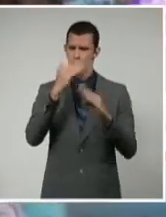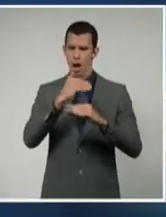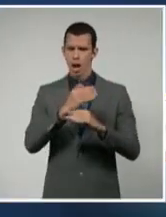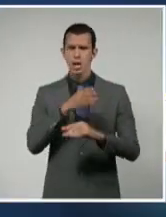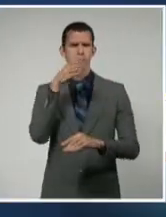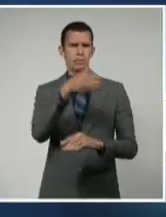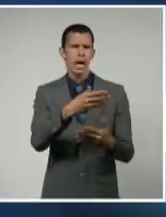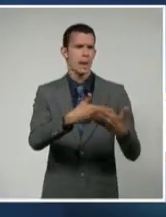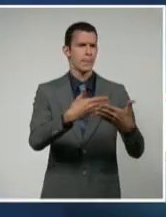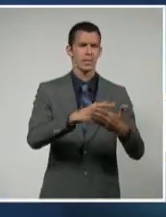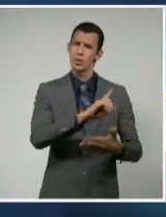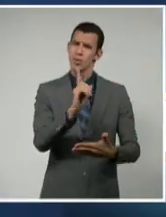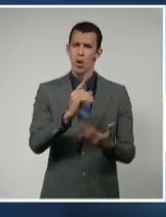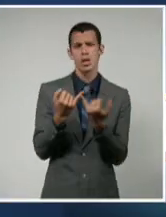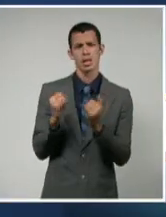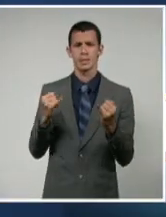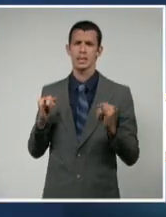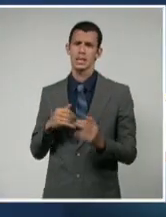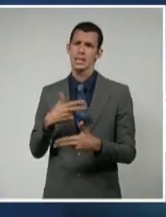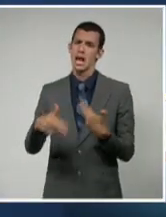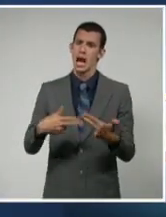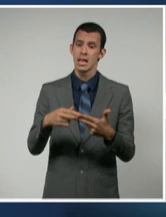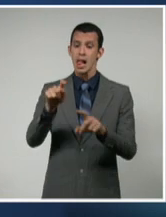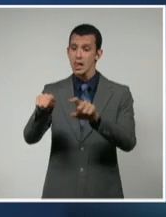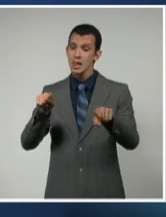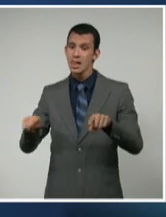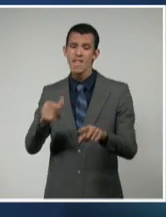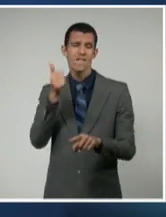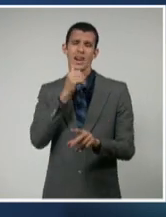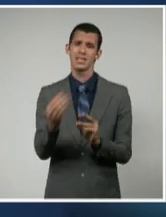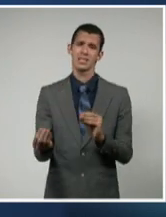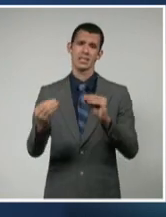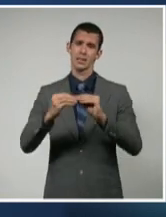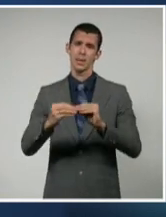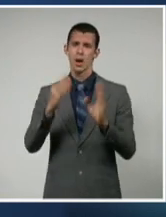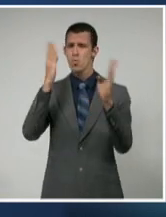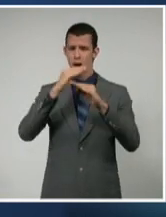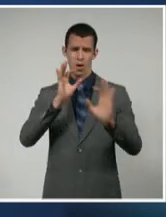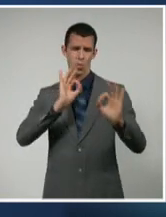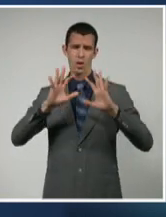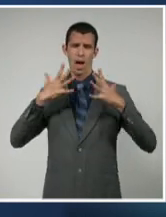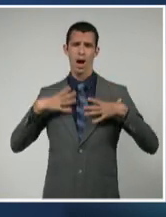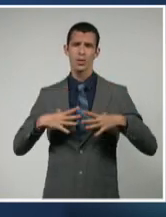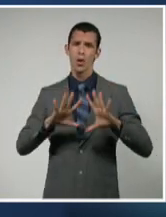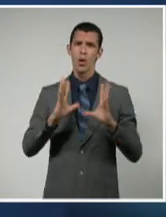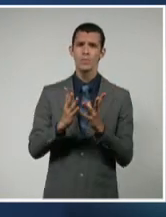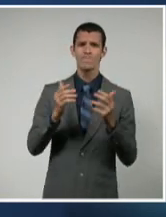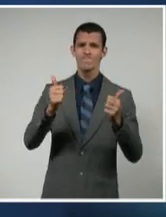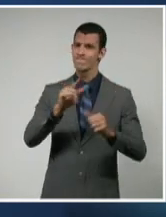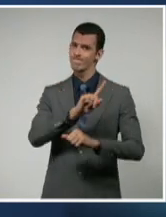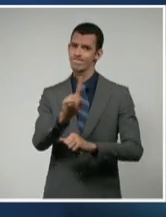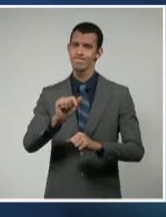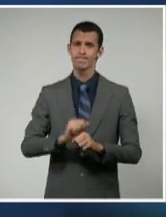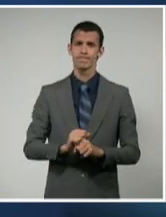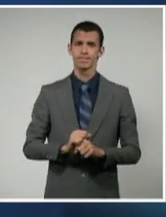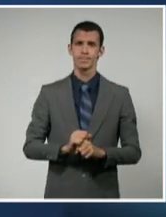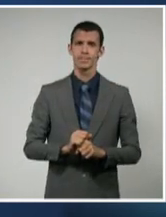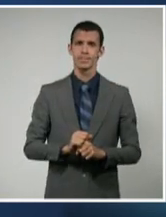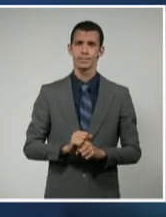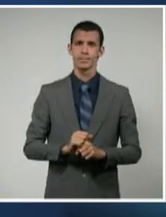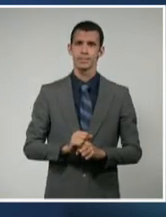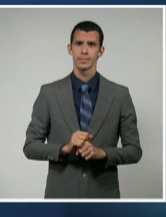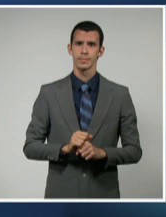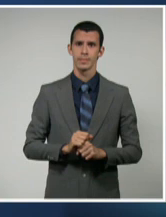sectores particulares afectados por la pandemia. La declaración de Casa de las Américas denuncia además la proliferación de los crímenes